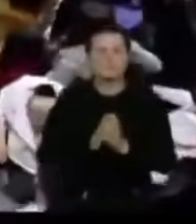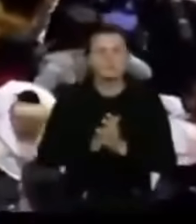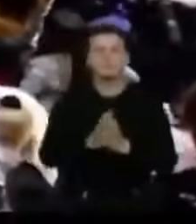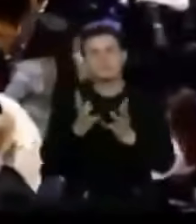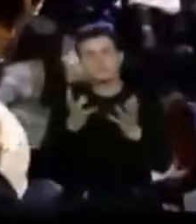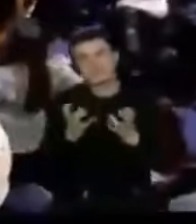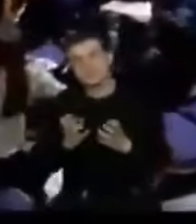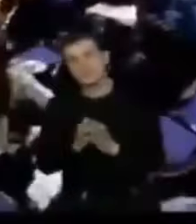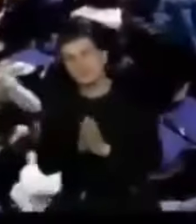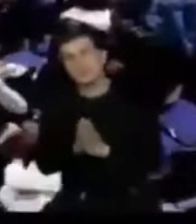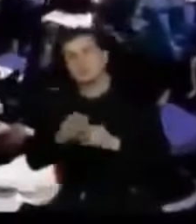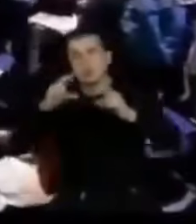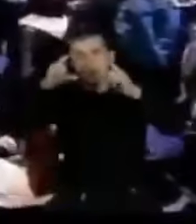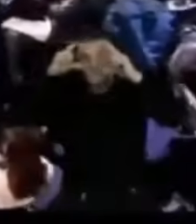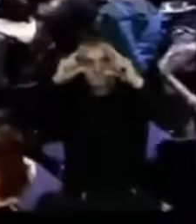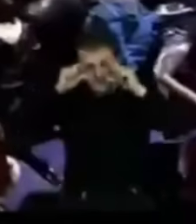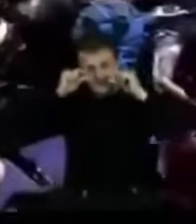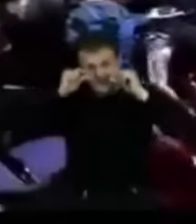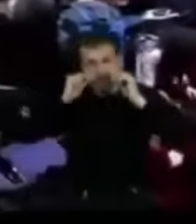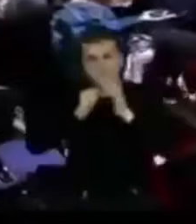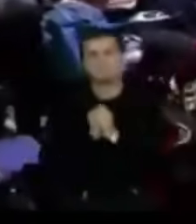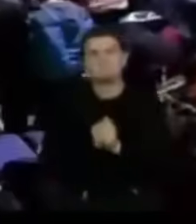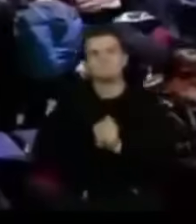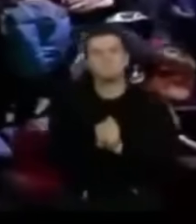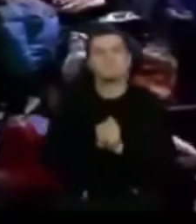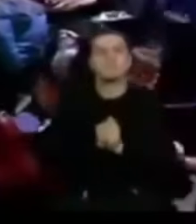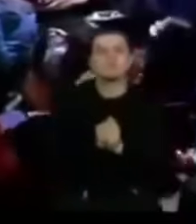Quiero que por un momento cierre sus ojos.